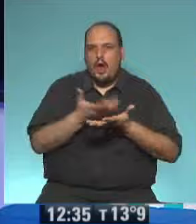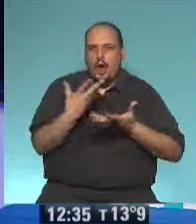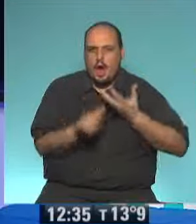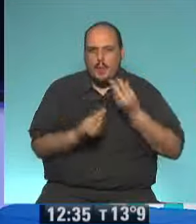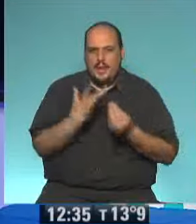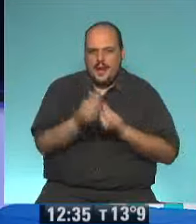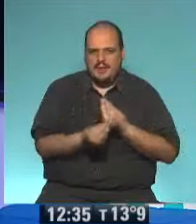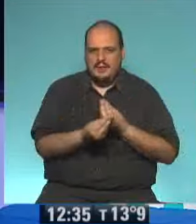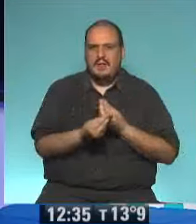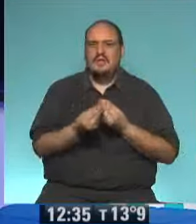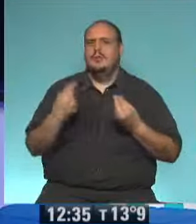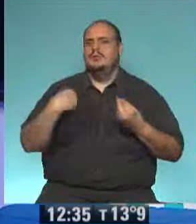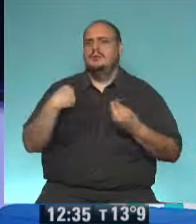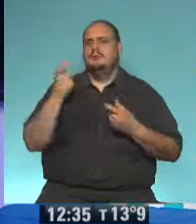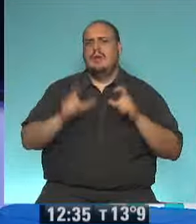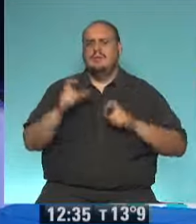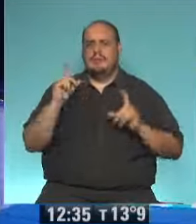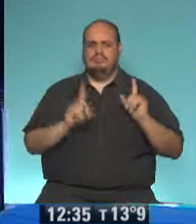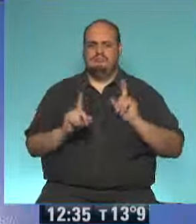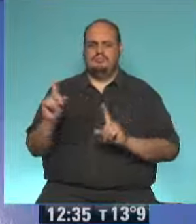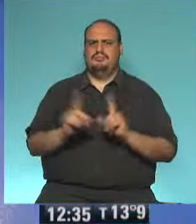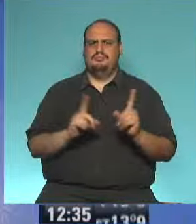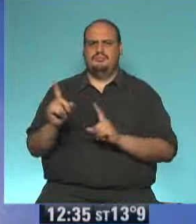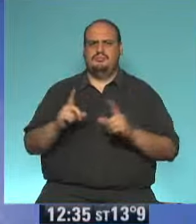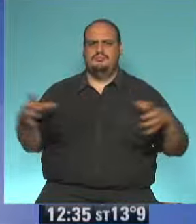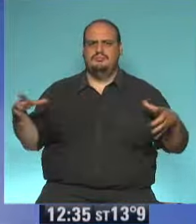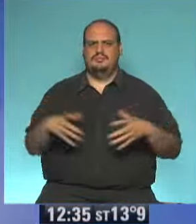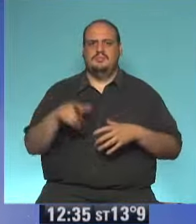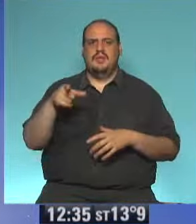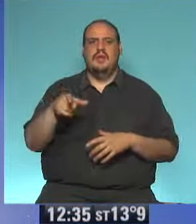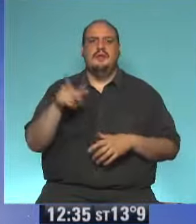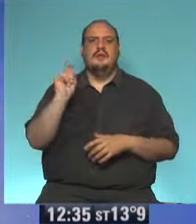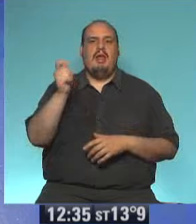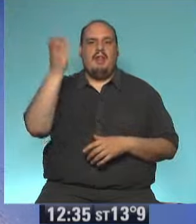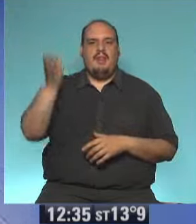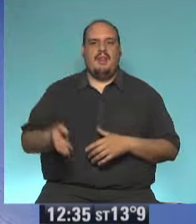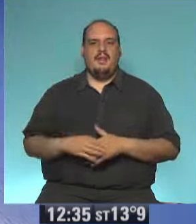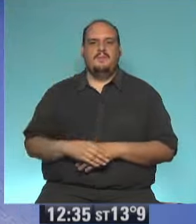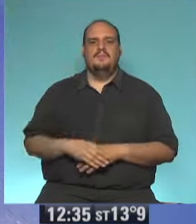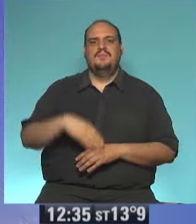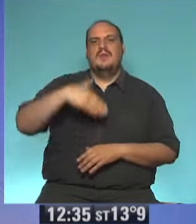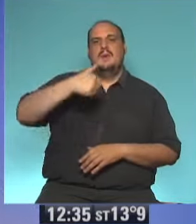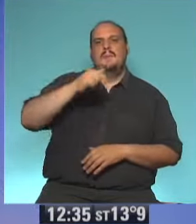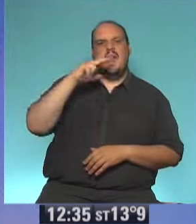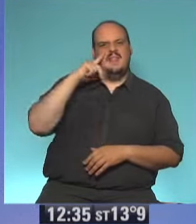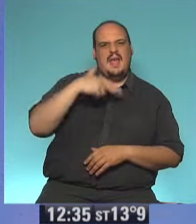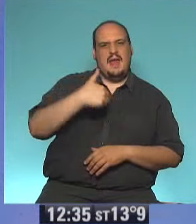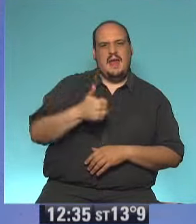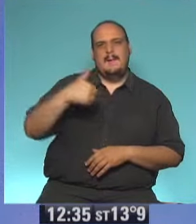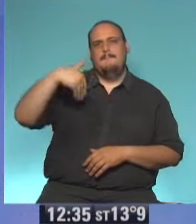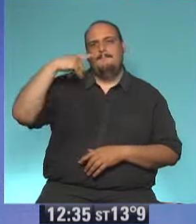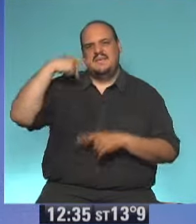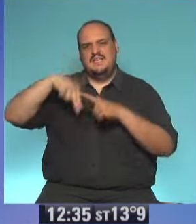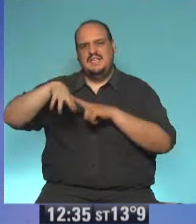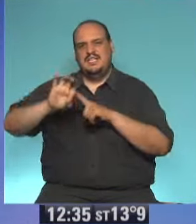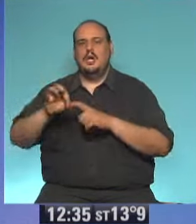se reúne y dice, bueno, somos un montón. ¡Ey, mira! Justamente, aquí tenemos Carolina. Aquí estamos con Mariana Miño. ¿Cómo andás,